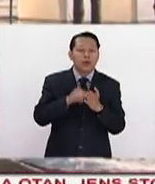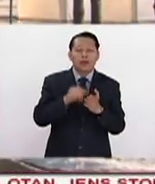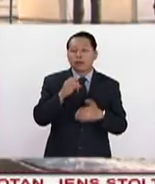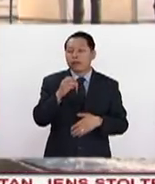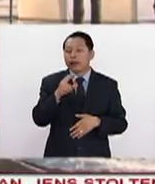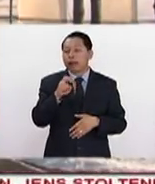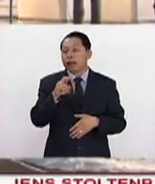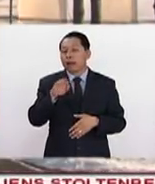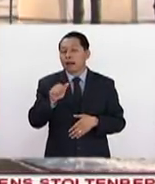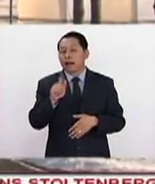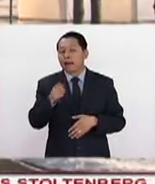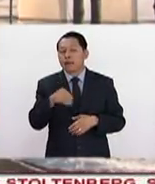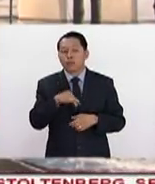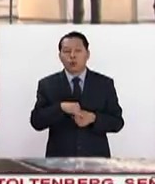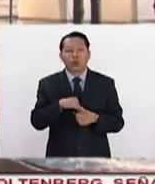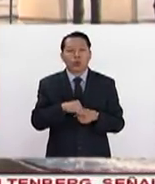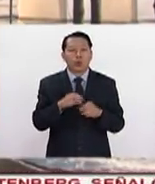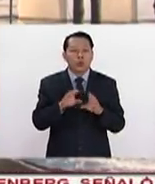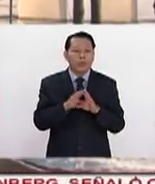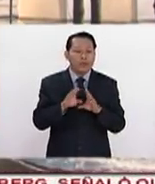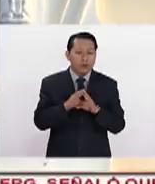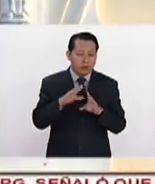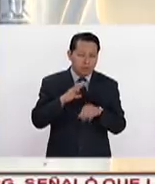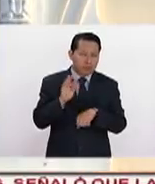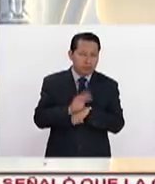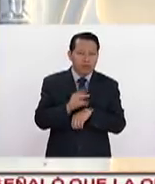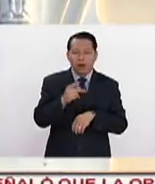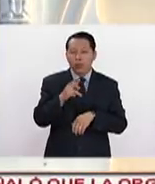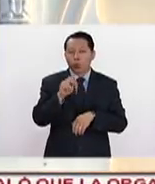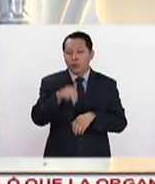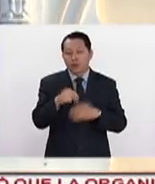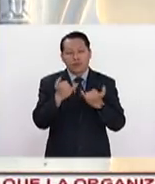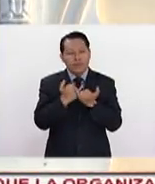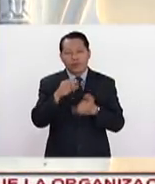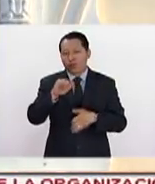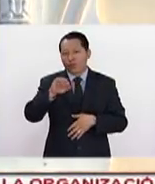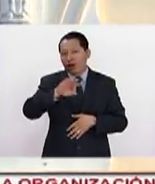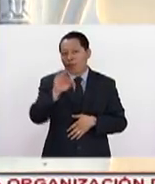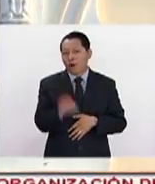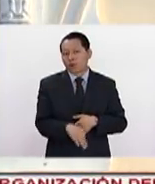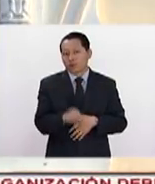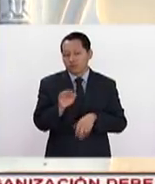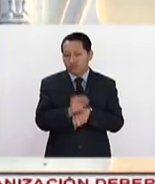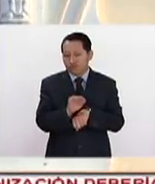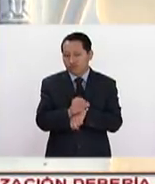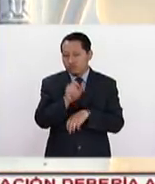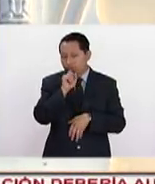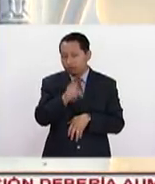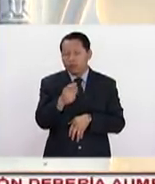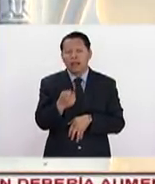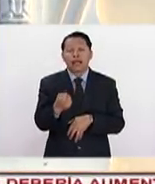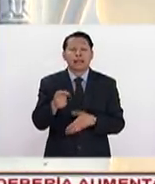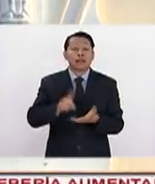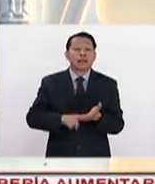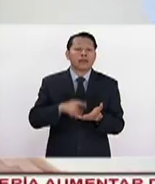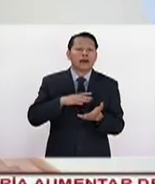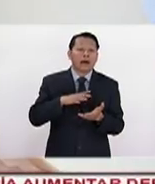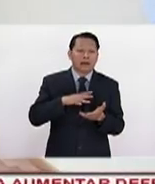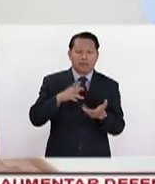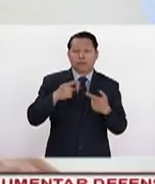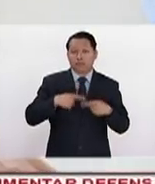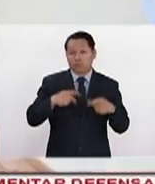Crimea, el voto que le favoreció a Putin también supera el 90%, ¿no? Y hay una población prorrusa